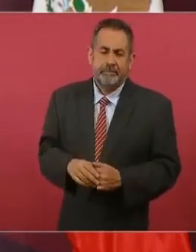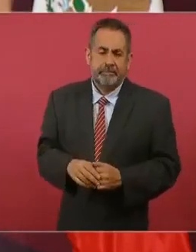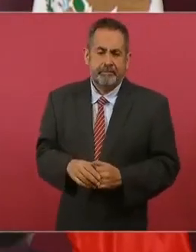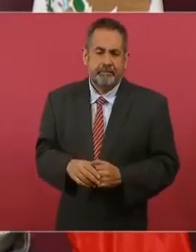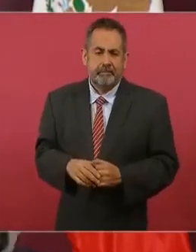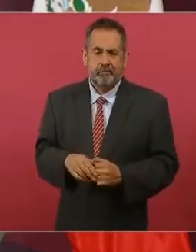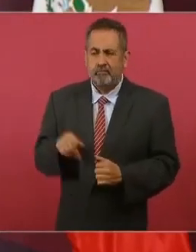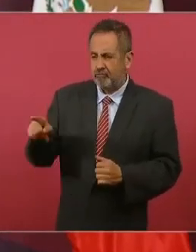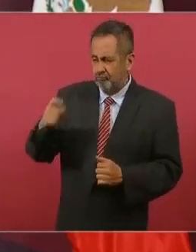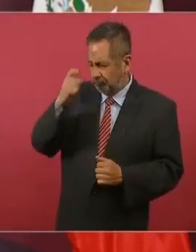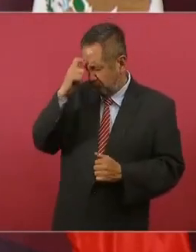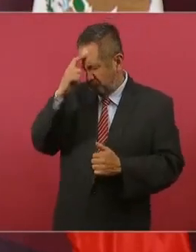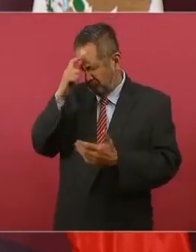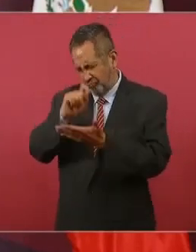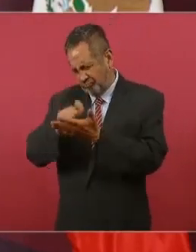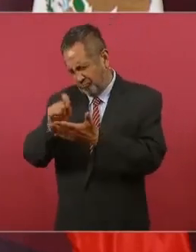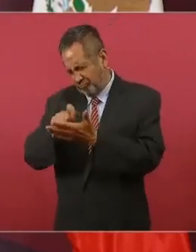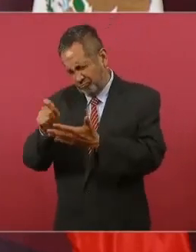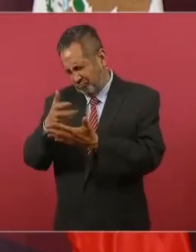ha creado tanto,